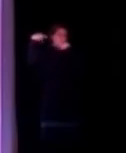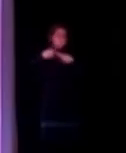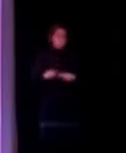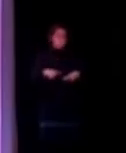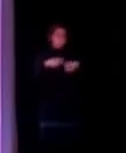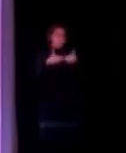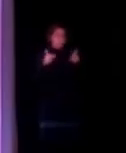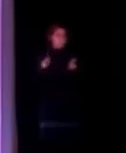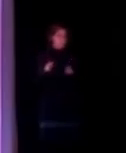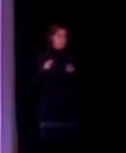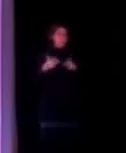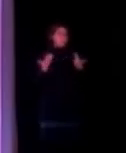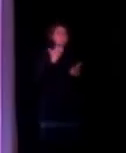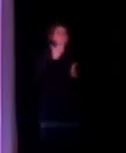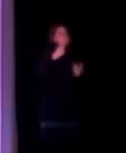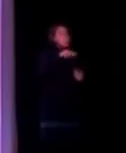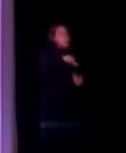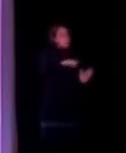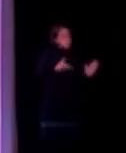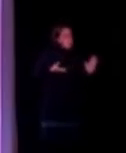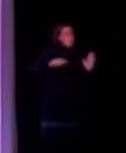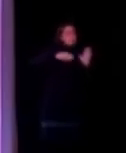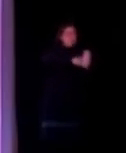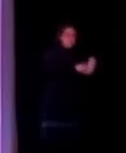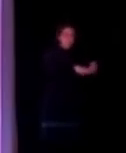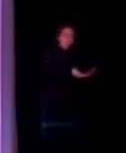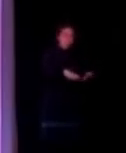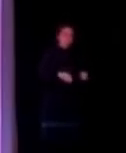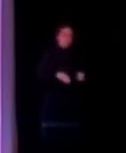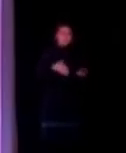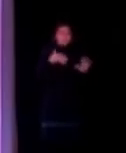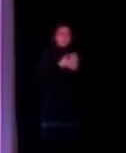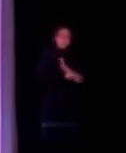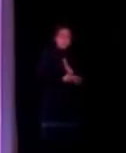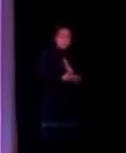claramente reconociendo que aunque hay dificultades, hay agua, que el océano